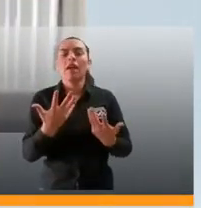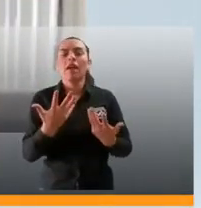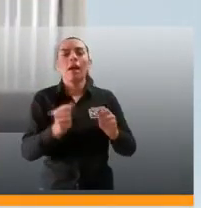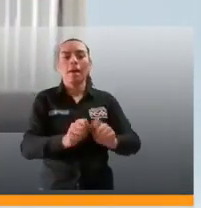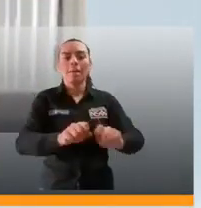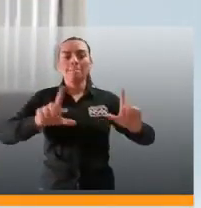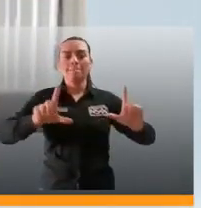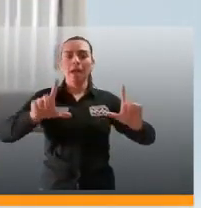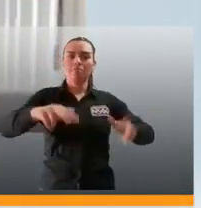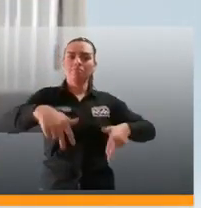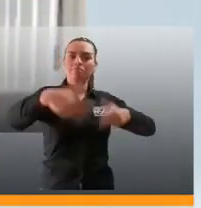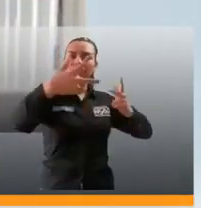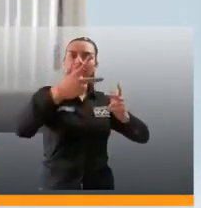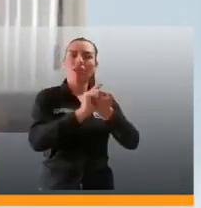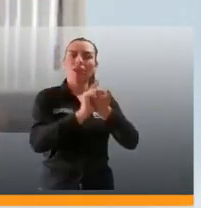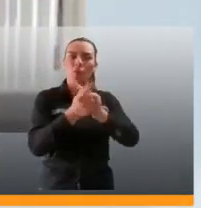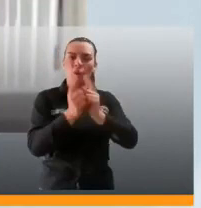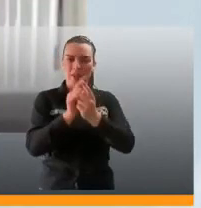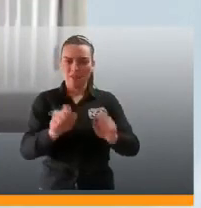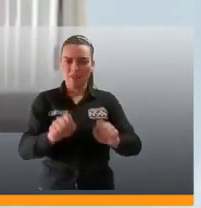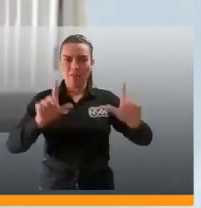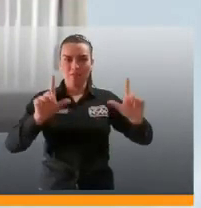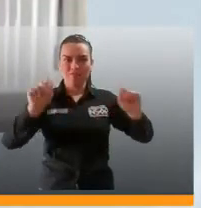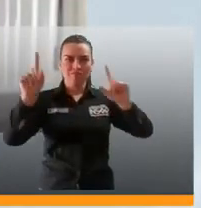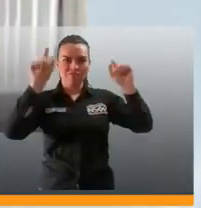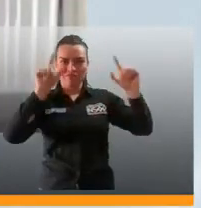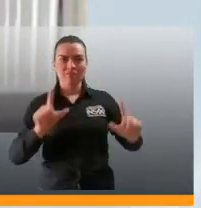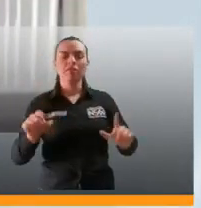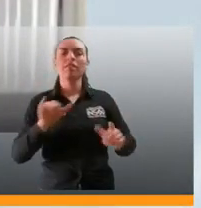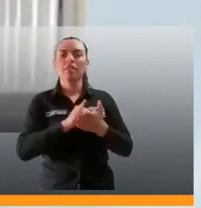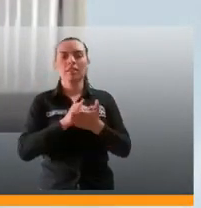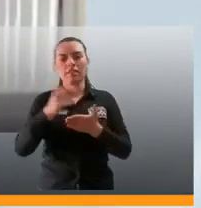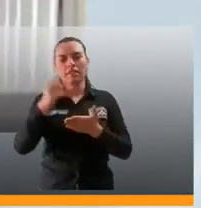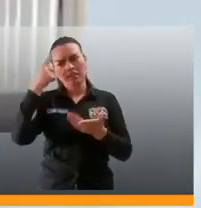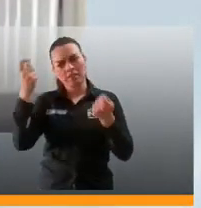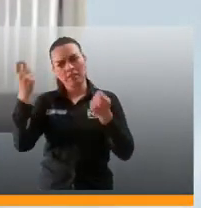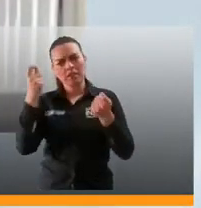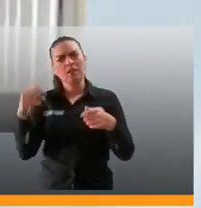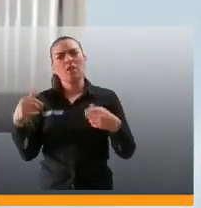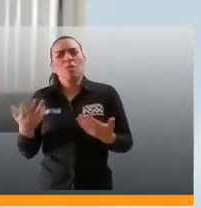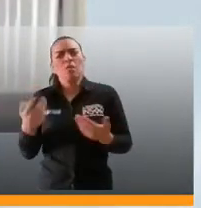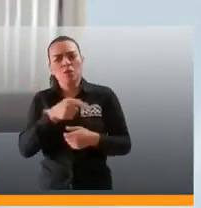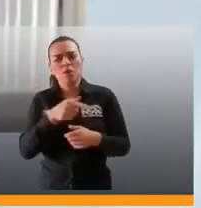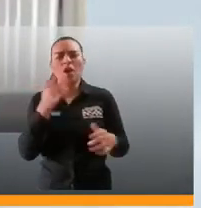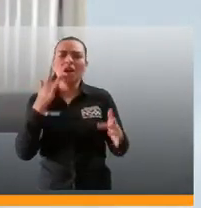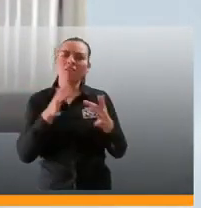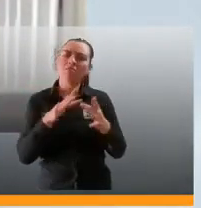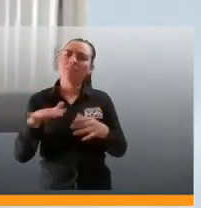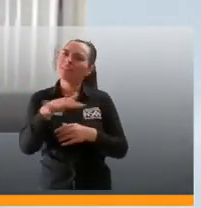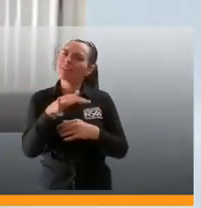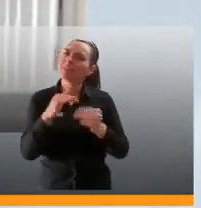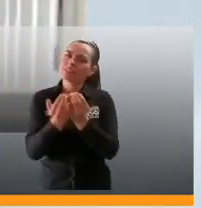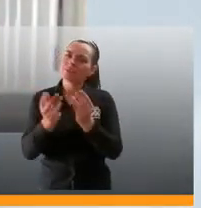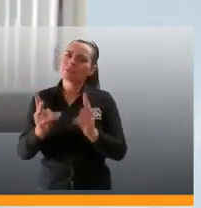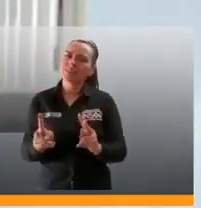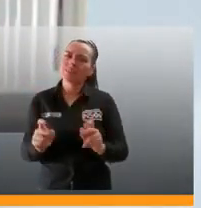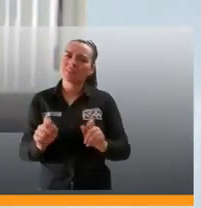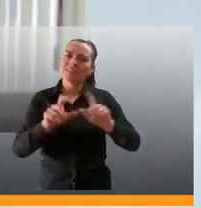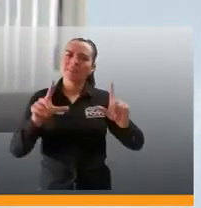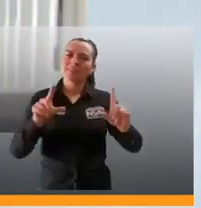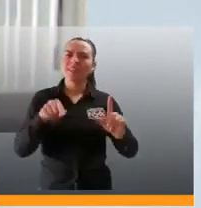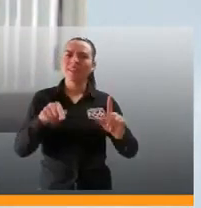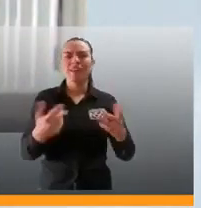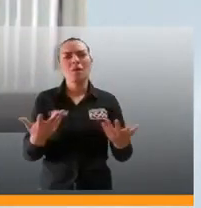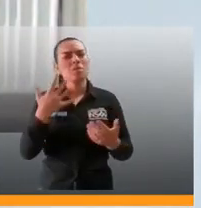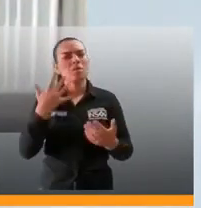Entonces, ¿cómo empezar a diseñar nuestros encuentros sincrónicos con nuestros estudiantes, cómo hacer una buena planificación, qué herramientas podemos